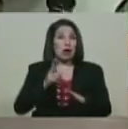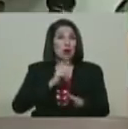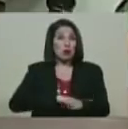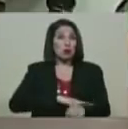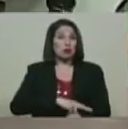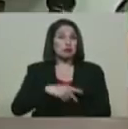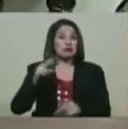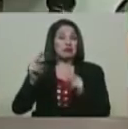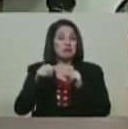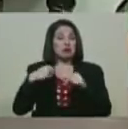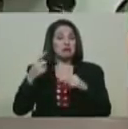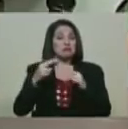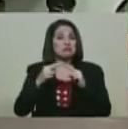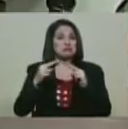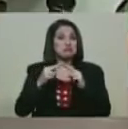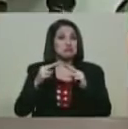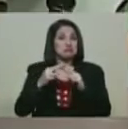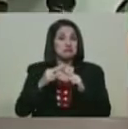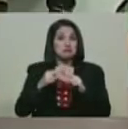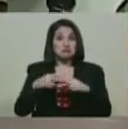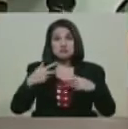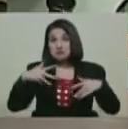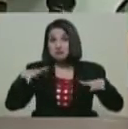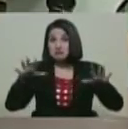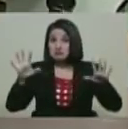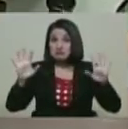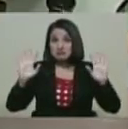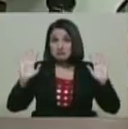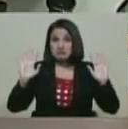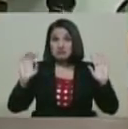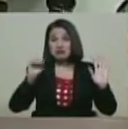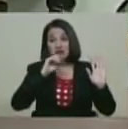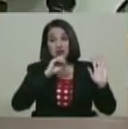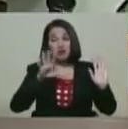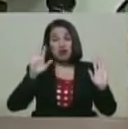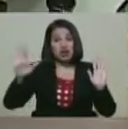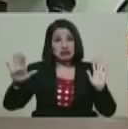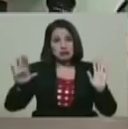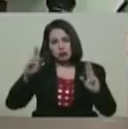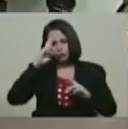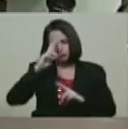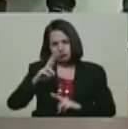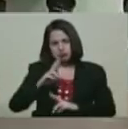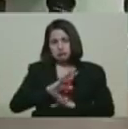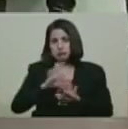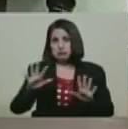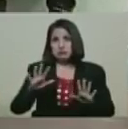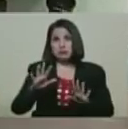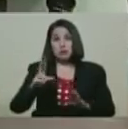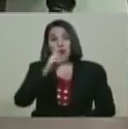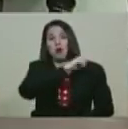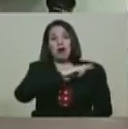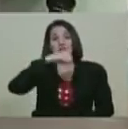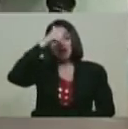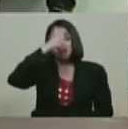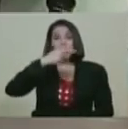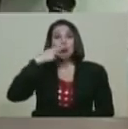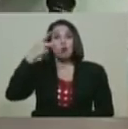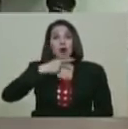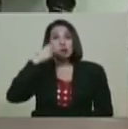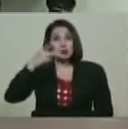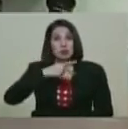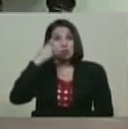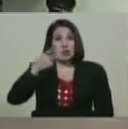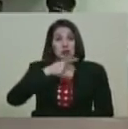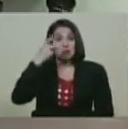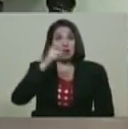conocerán. Así todo, te reconozco, Omar Barbosa, como jefe político